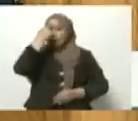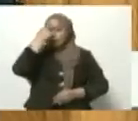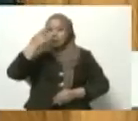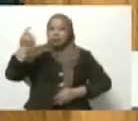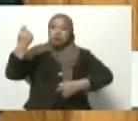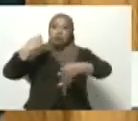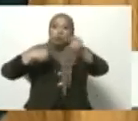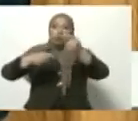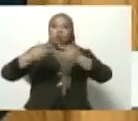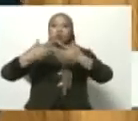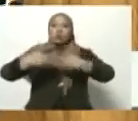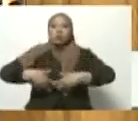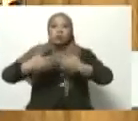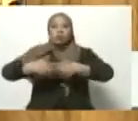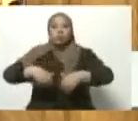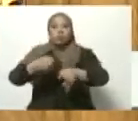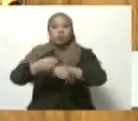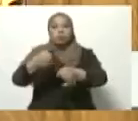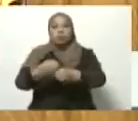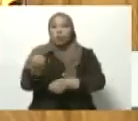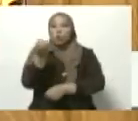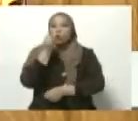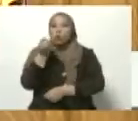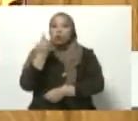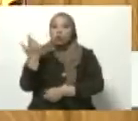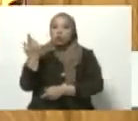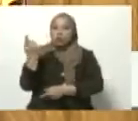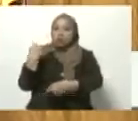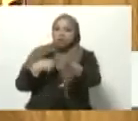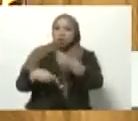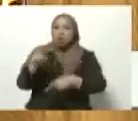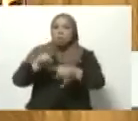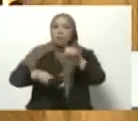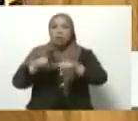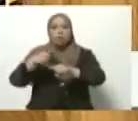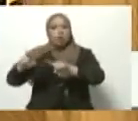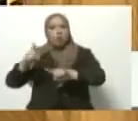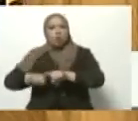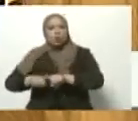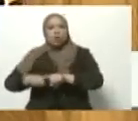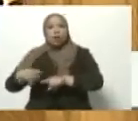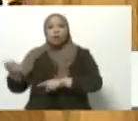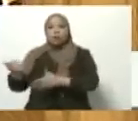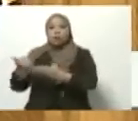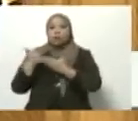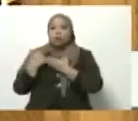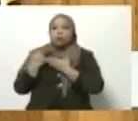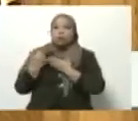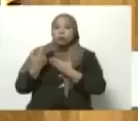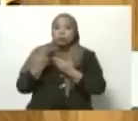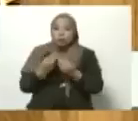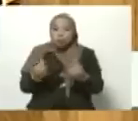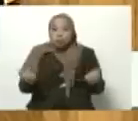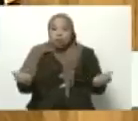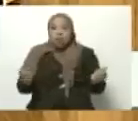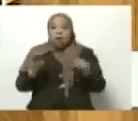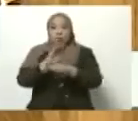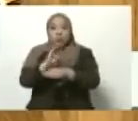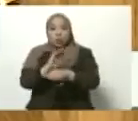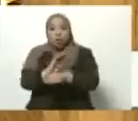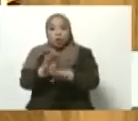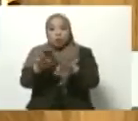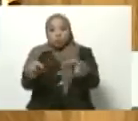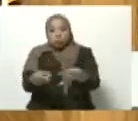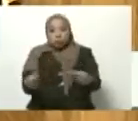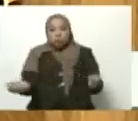con Rusia, si le compramos al trigo, si le compramos fertilizantes. Es decir, se está creando las condiciones para una gran hambruna mundial